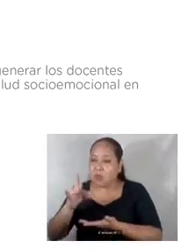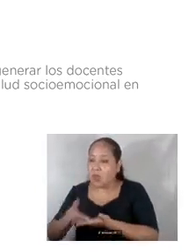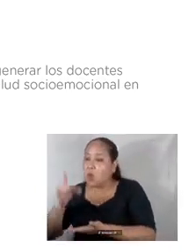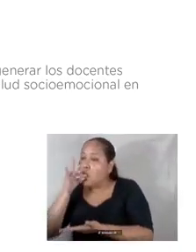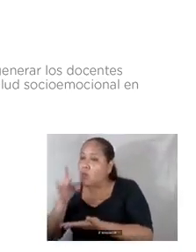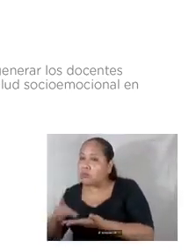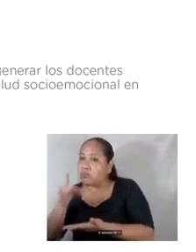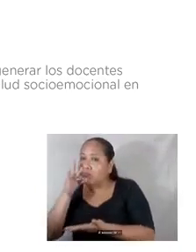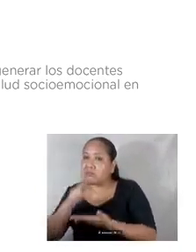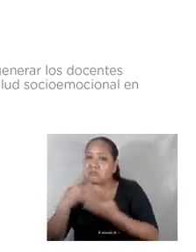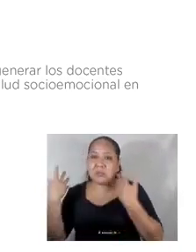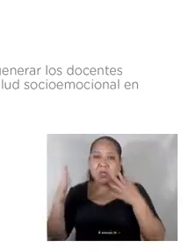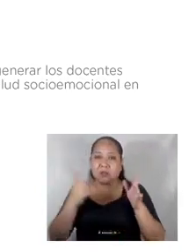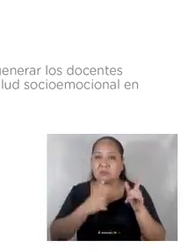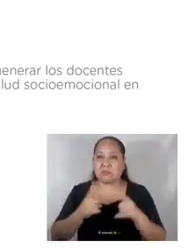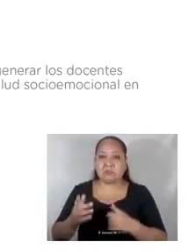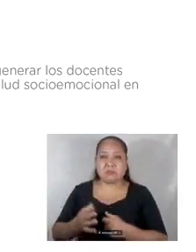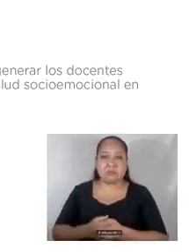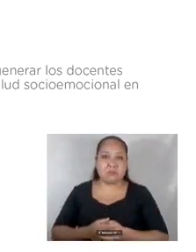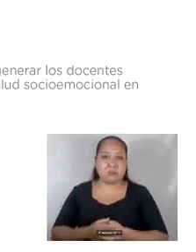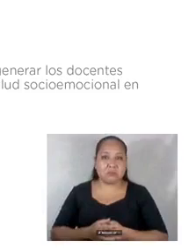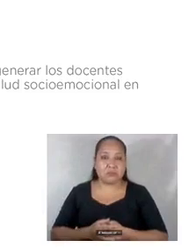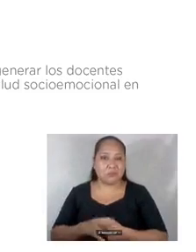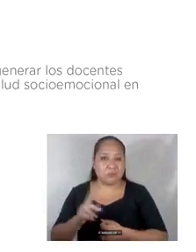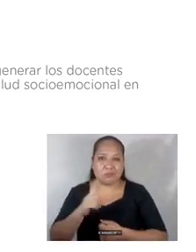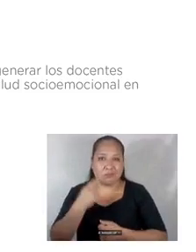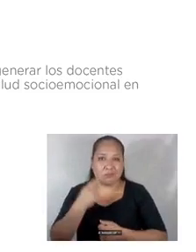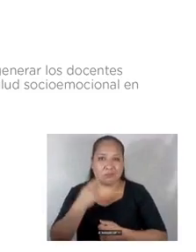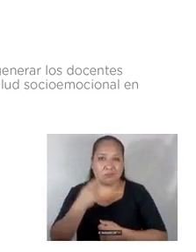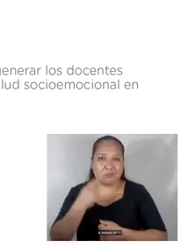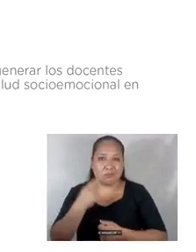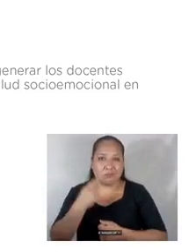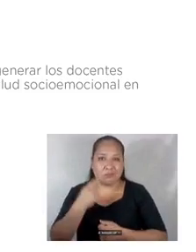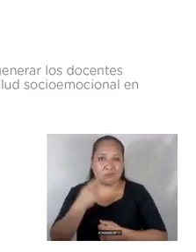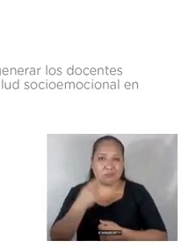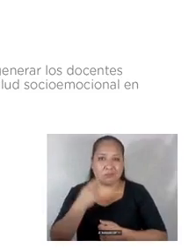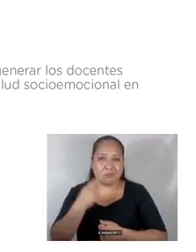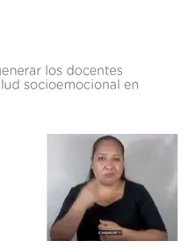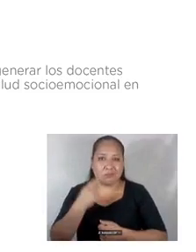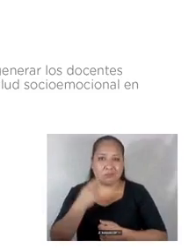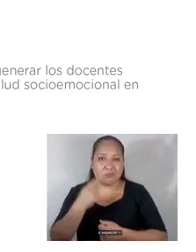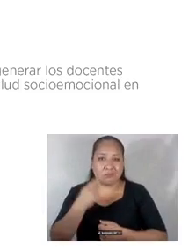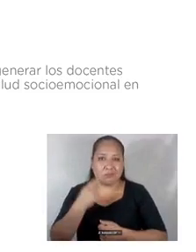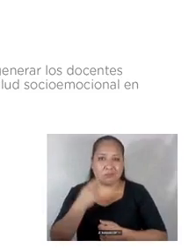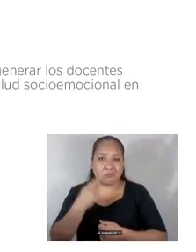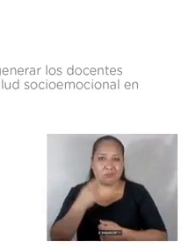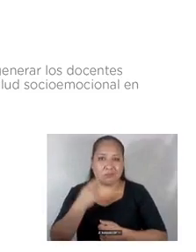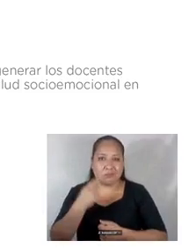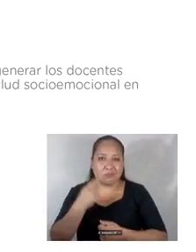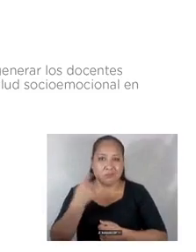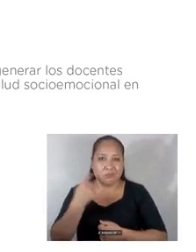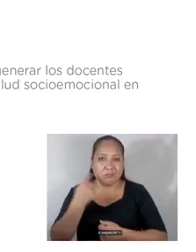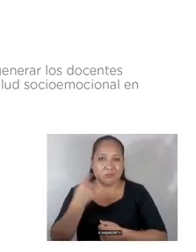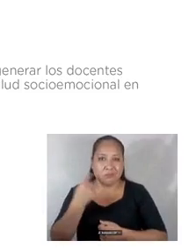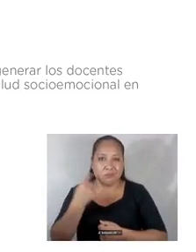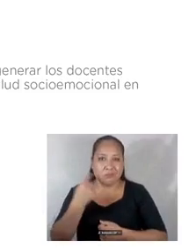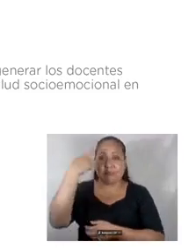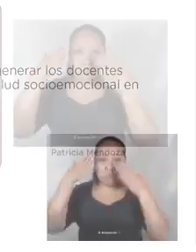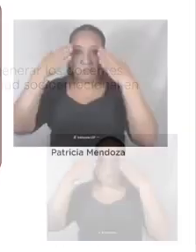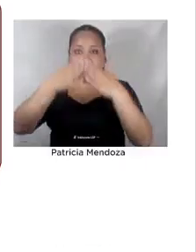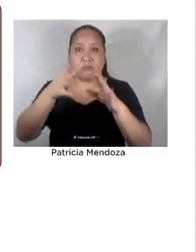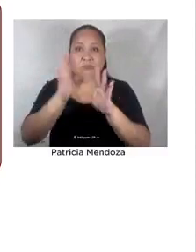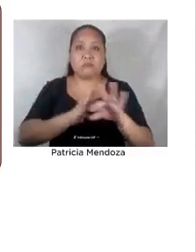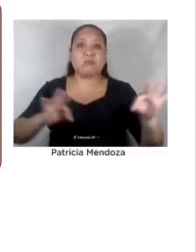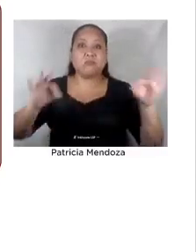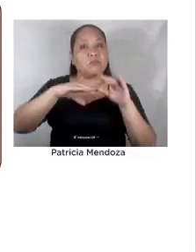cosas, no siempre lo vamos a poder hacer solo, entonces por favor busquemos ayuda. Entonces para eso es importante